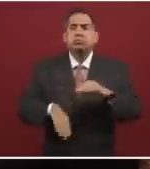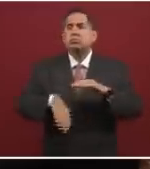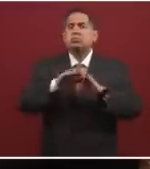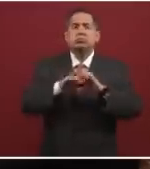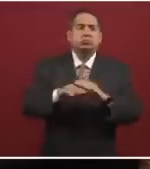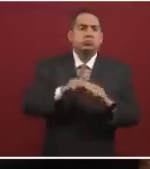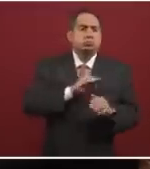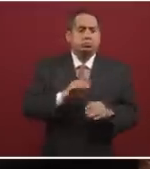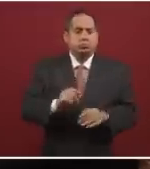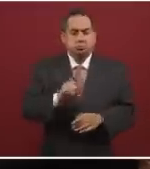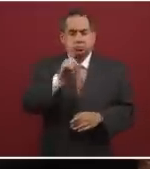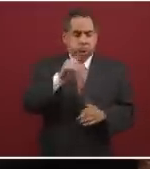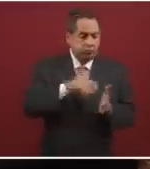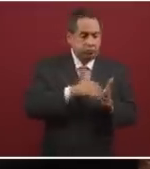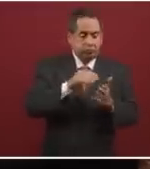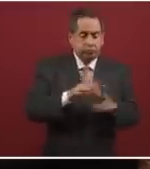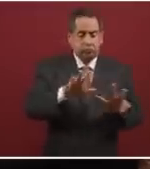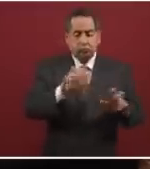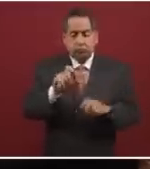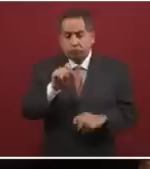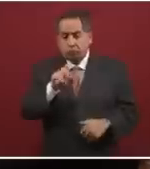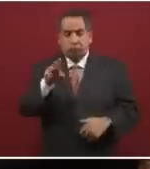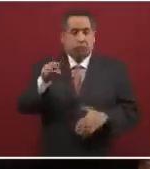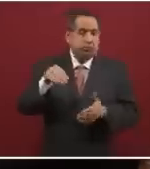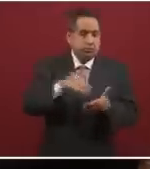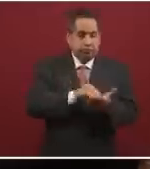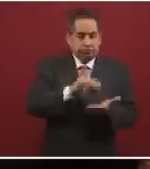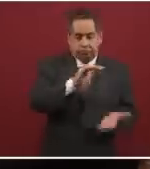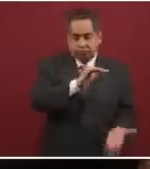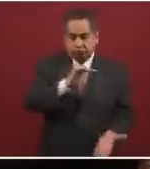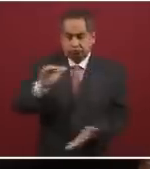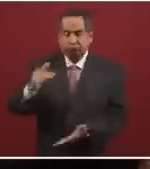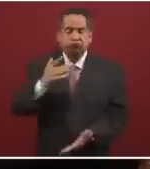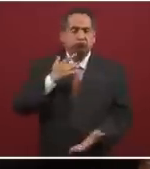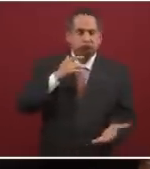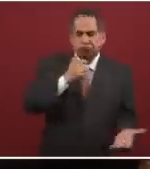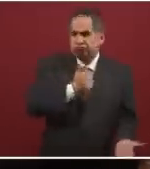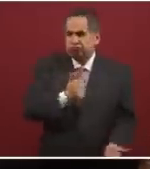de 1.829.000 barriles, que es más o menos